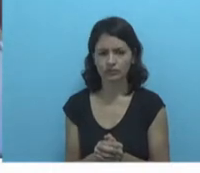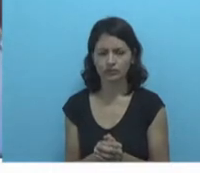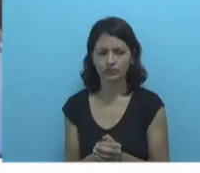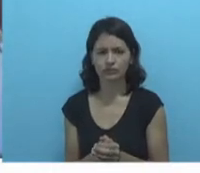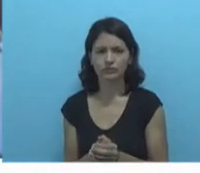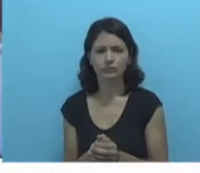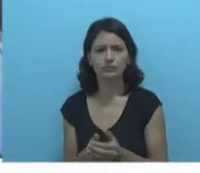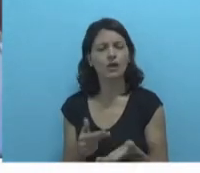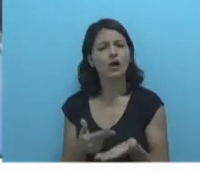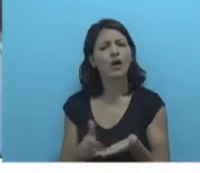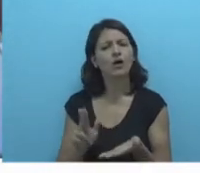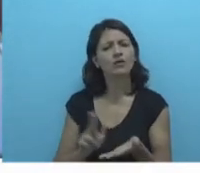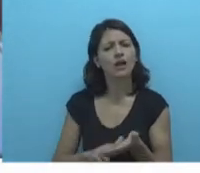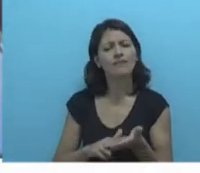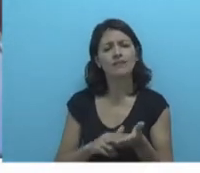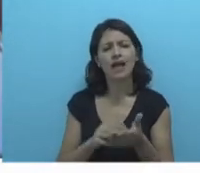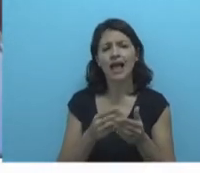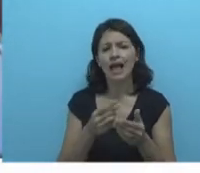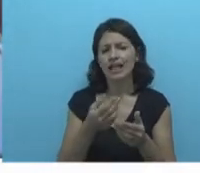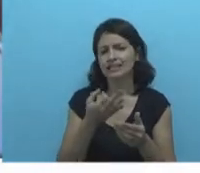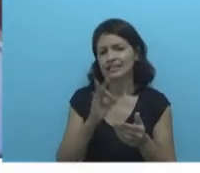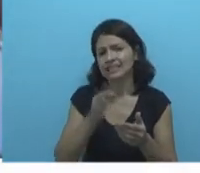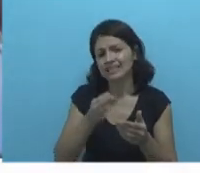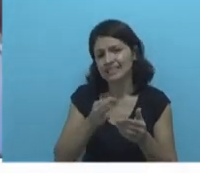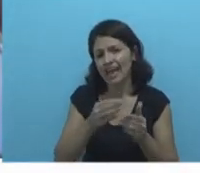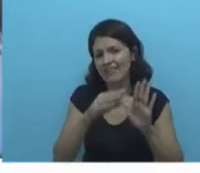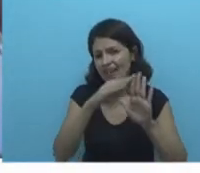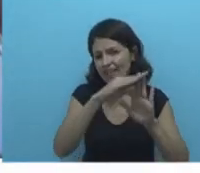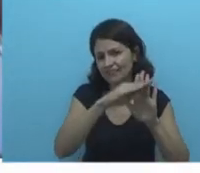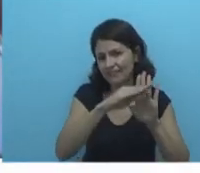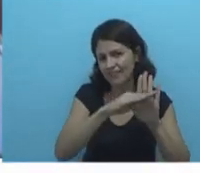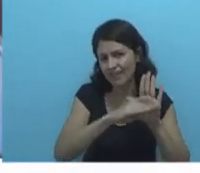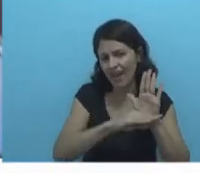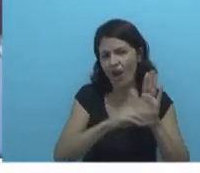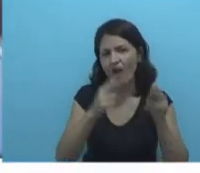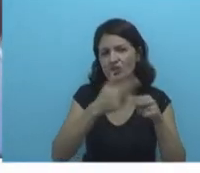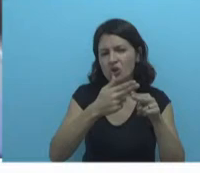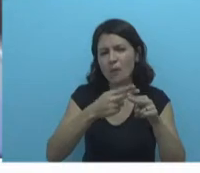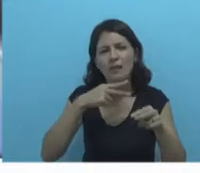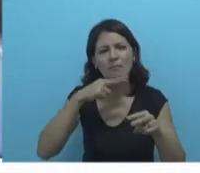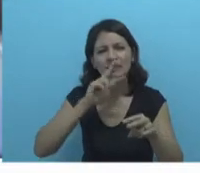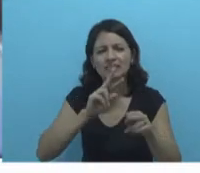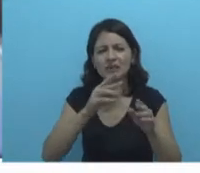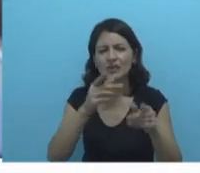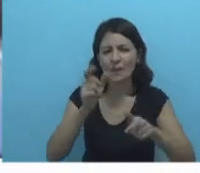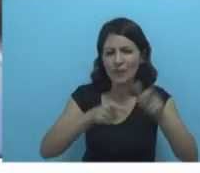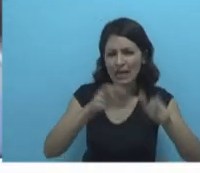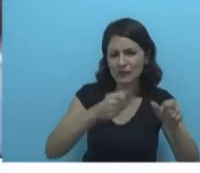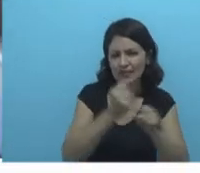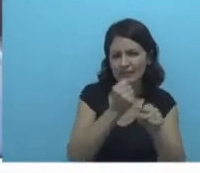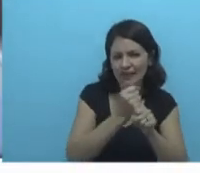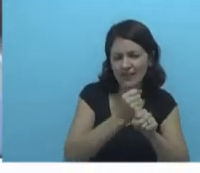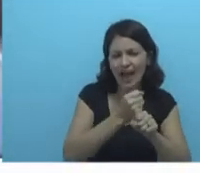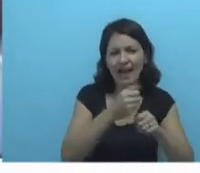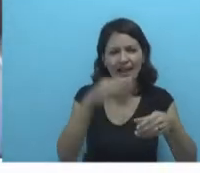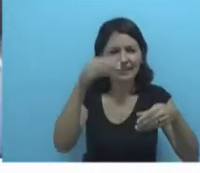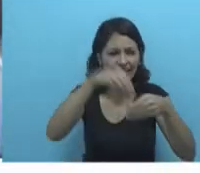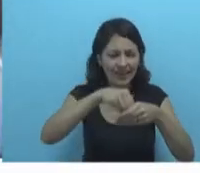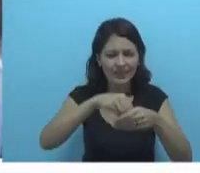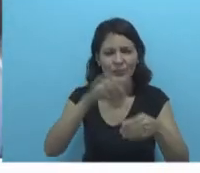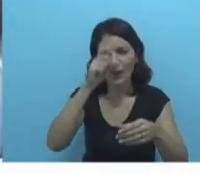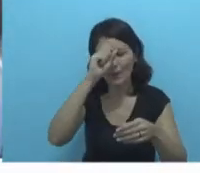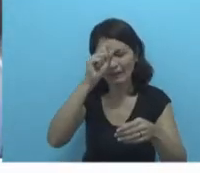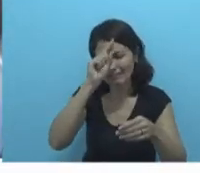nuevamente, que ese listado de trabajadores y trabajadoras ya existe y que solamente con una decisión política este pago de